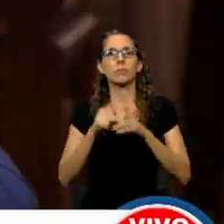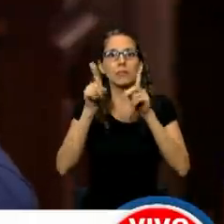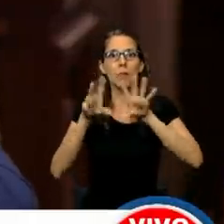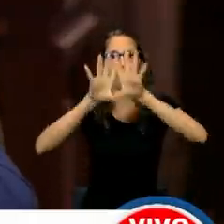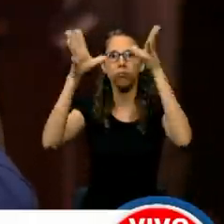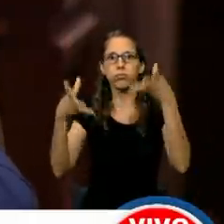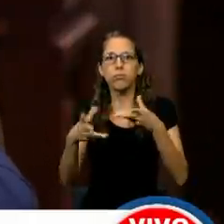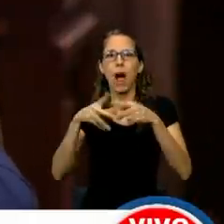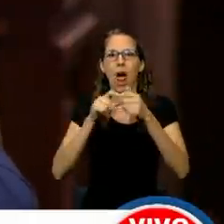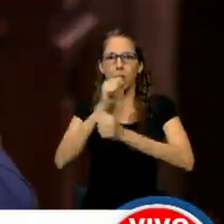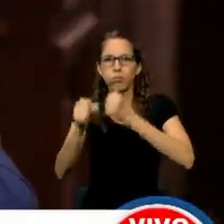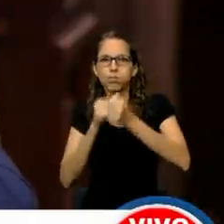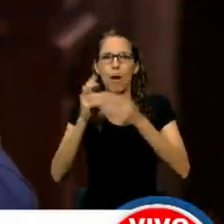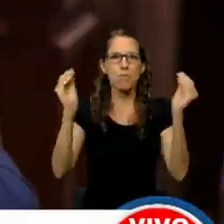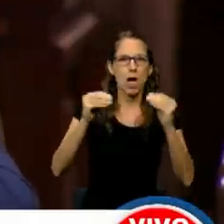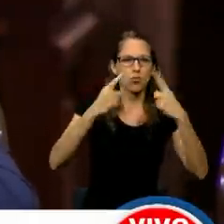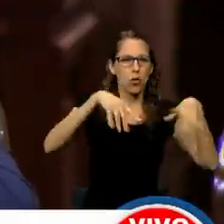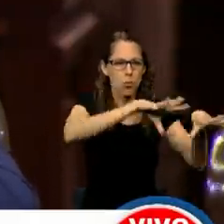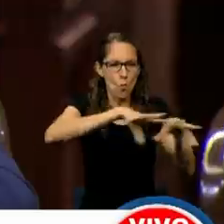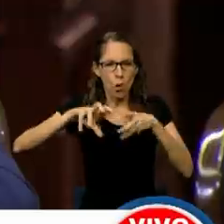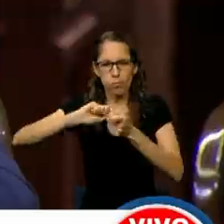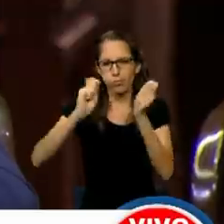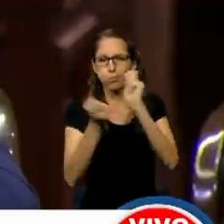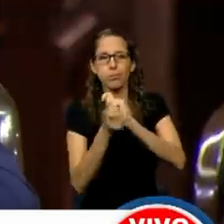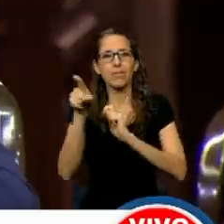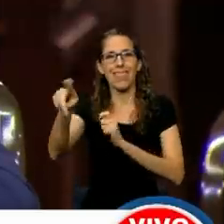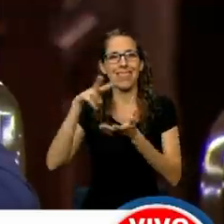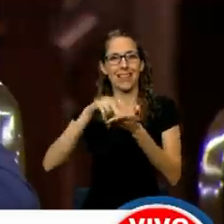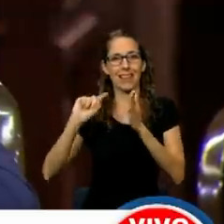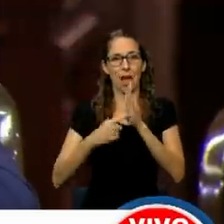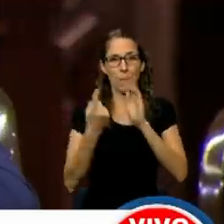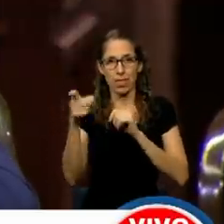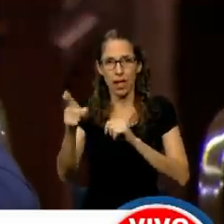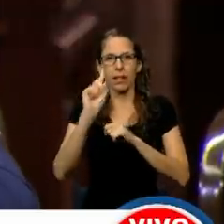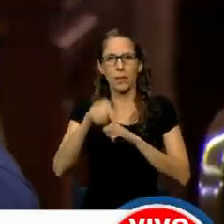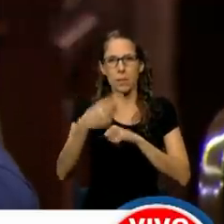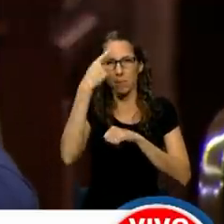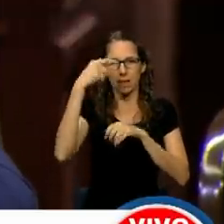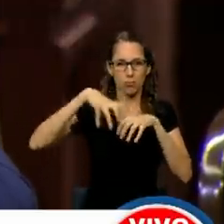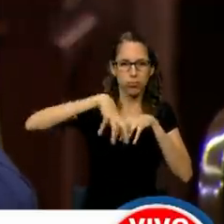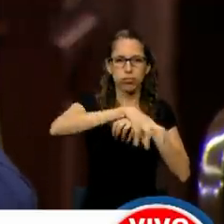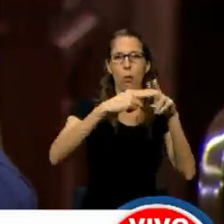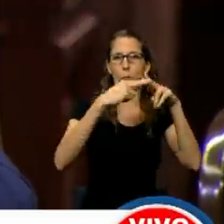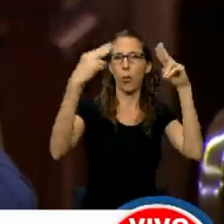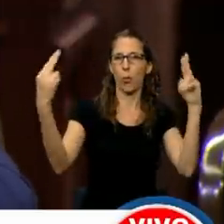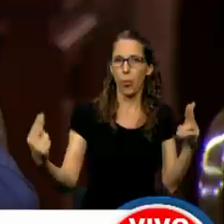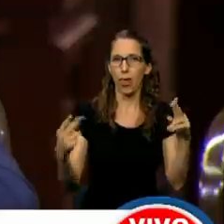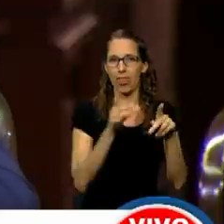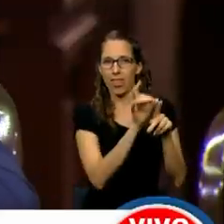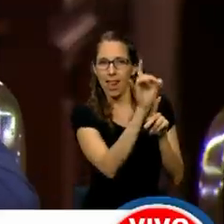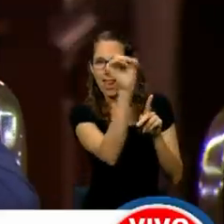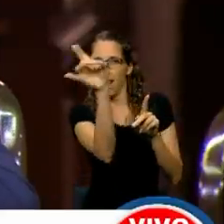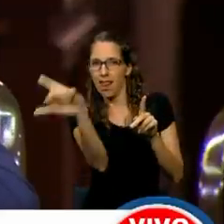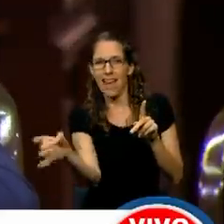tratamiento de residuos en salta capital pensar en el ramal c-15 un puente ferroviario del río colorado